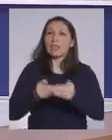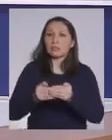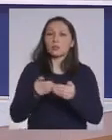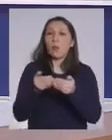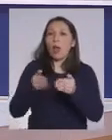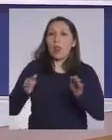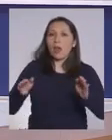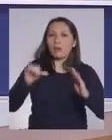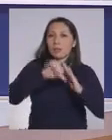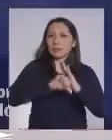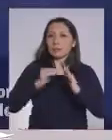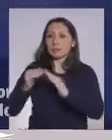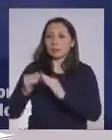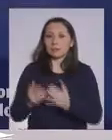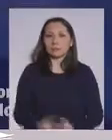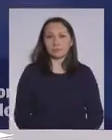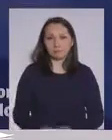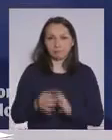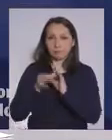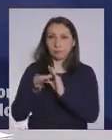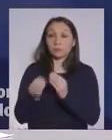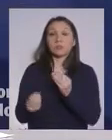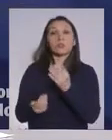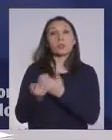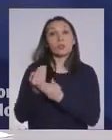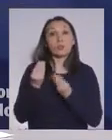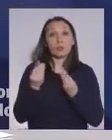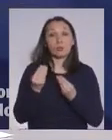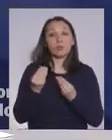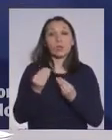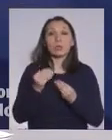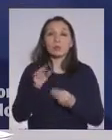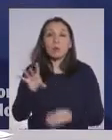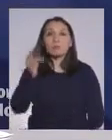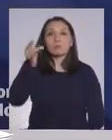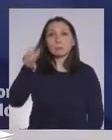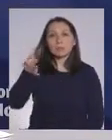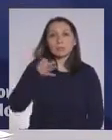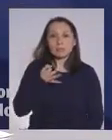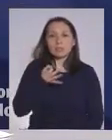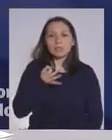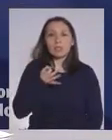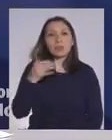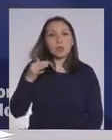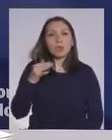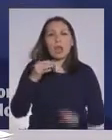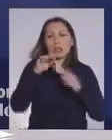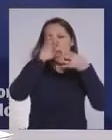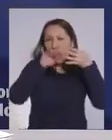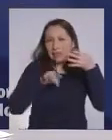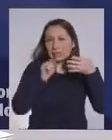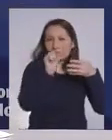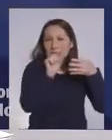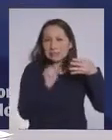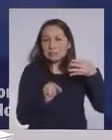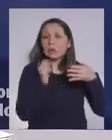apertura muchas gracias buenos días bueno se tomaron en consideración los indicadores